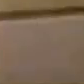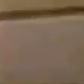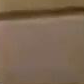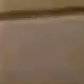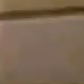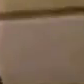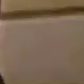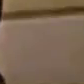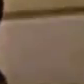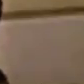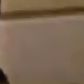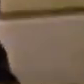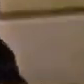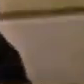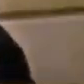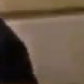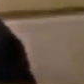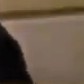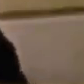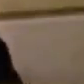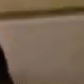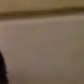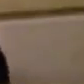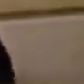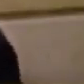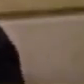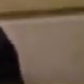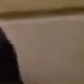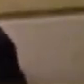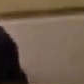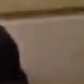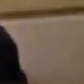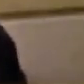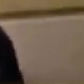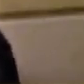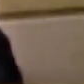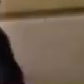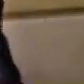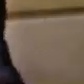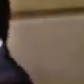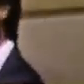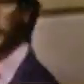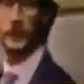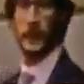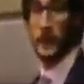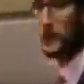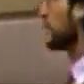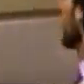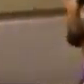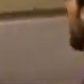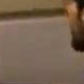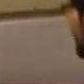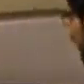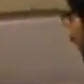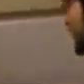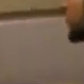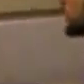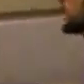Reconocerle el esfuerzo que han hecho en todo este trabajo para que hoy exista el acuerdo